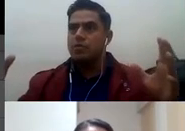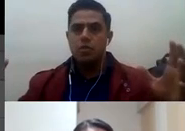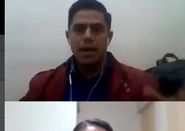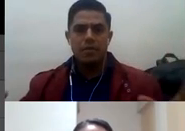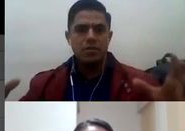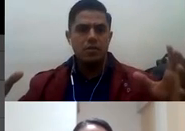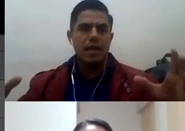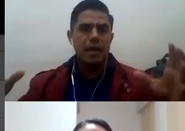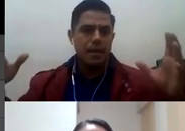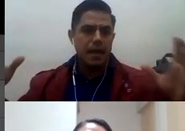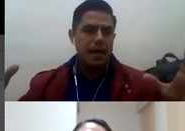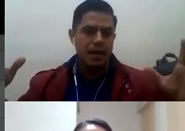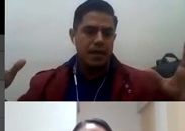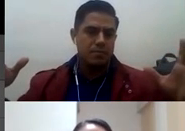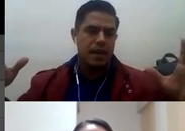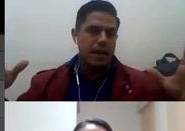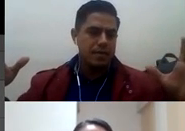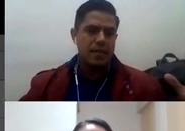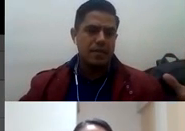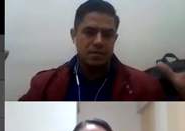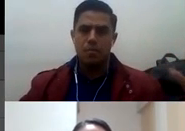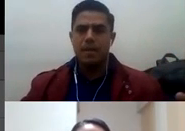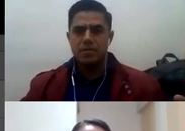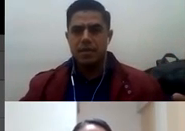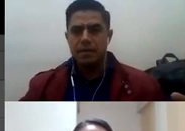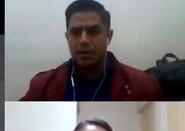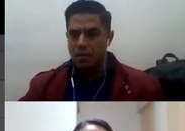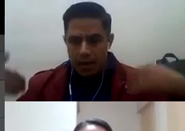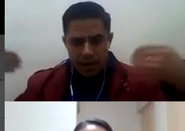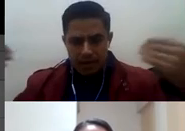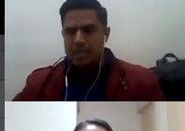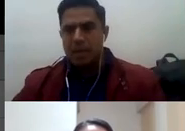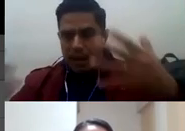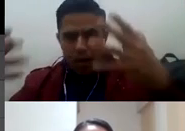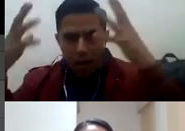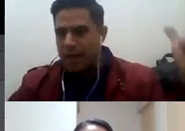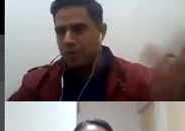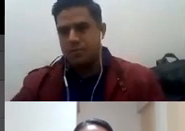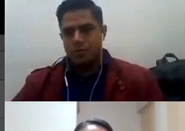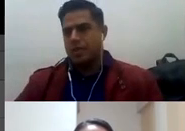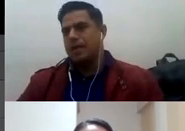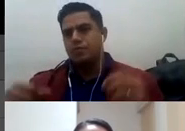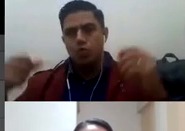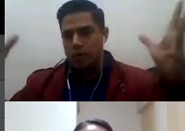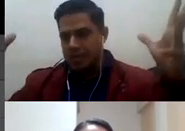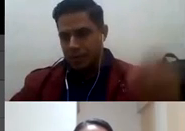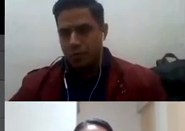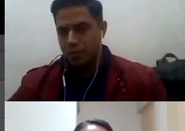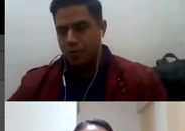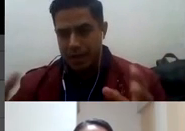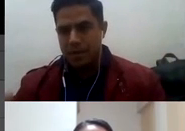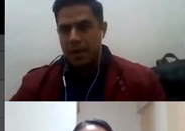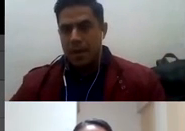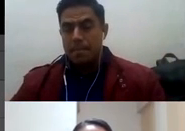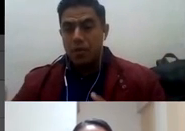uno en su carro, sino que el que venga y traiga tres compañeros de trabajo se les premie con algo, no sé, un dulce o no